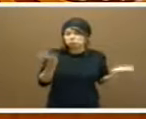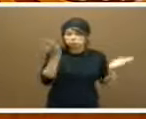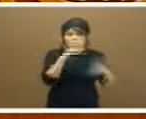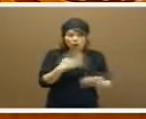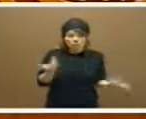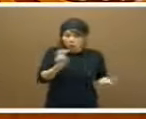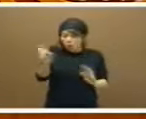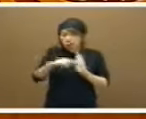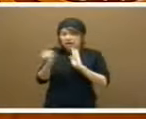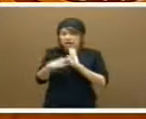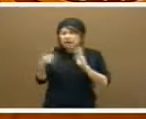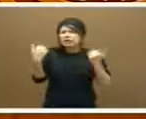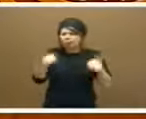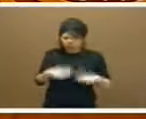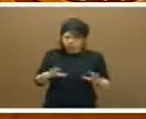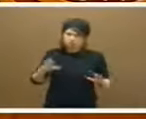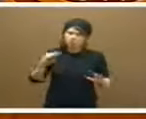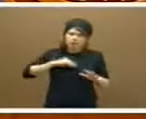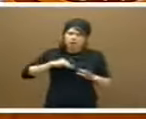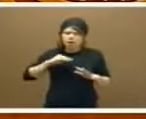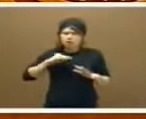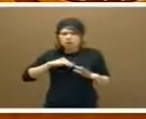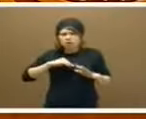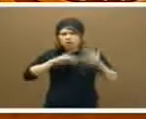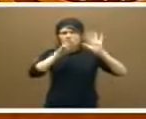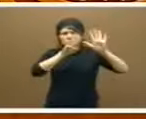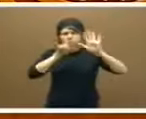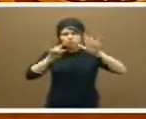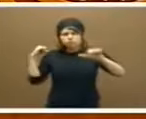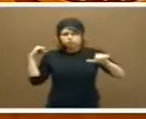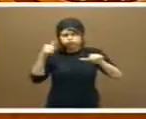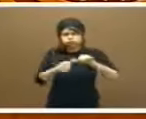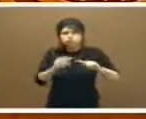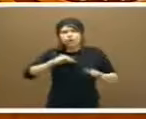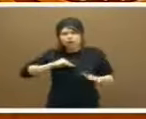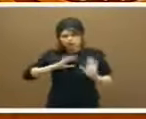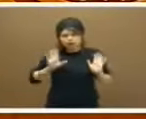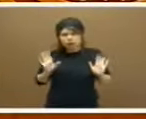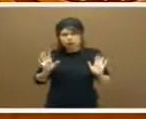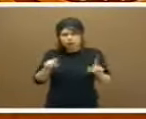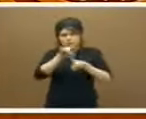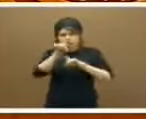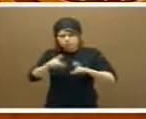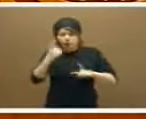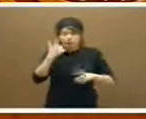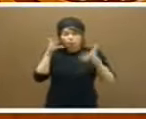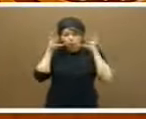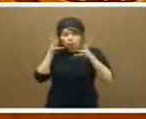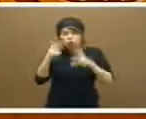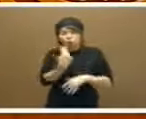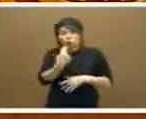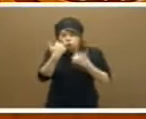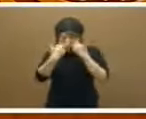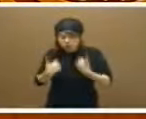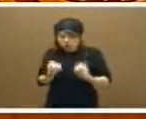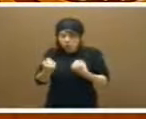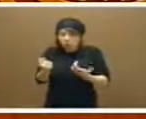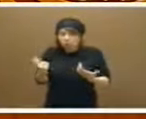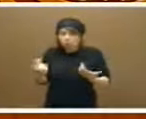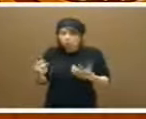Pues, como en otras leyes, ya ha llovido desde el año 86. Y si alguien preguntara por los consejos de salud, nos diría: hombre, yo